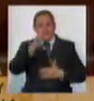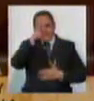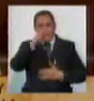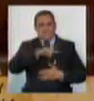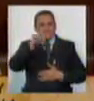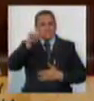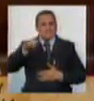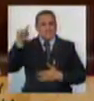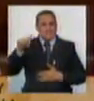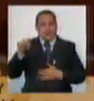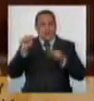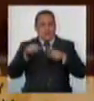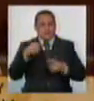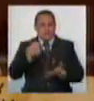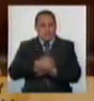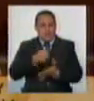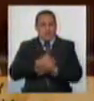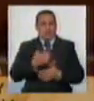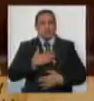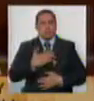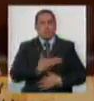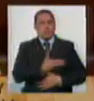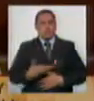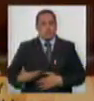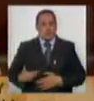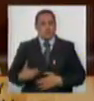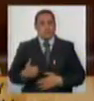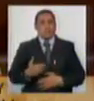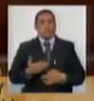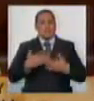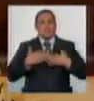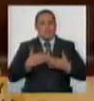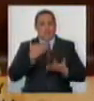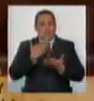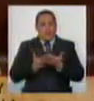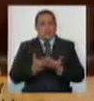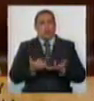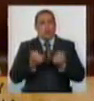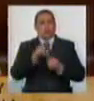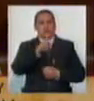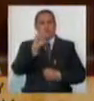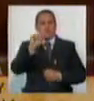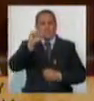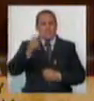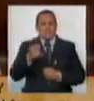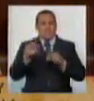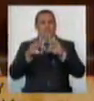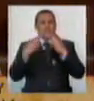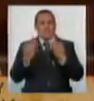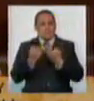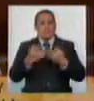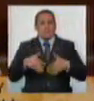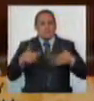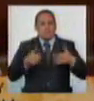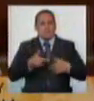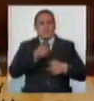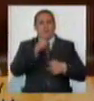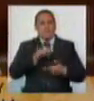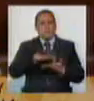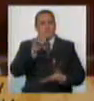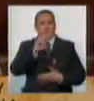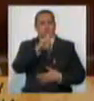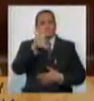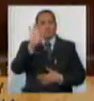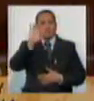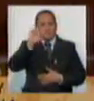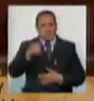es un fondo creado en este gobierno. Y gracias a este fondo, hoy 200.000 familias riegan más de